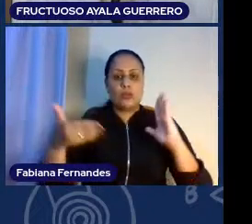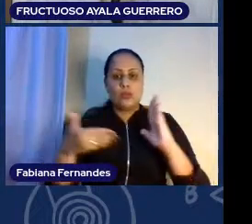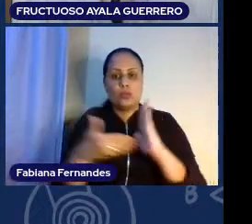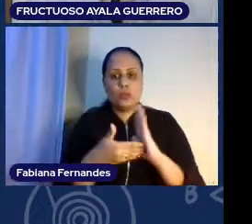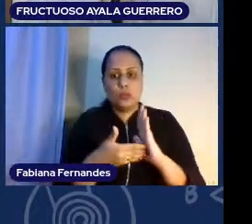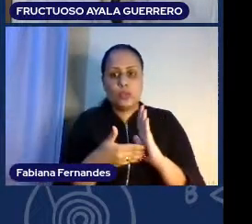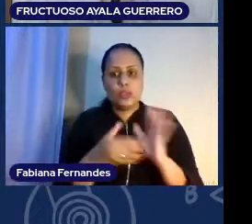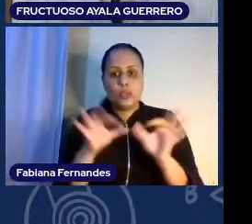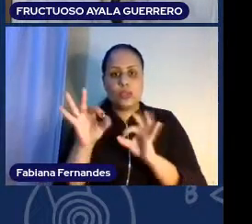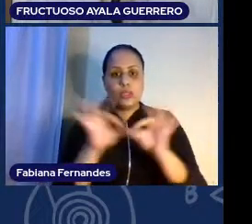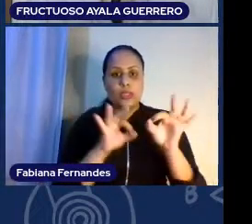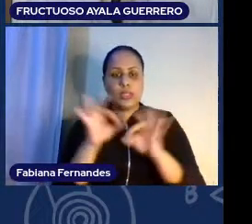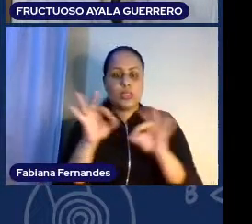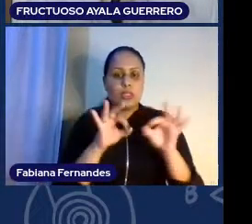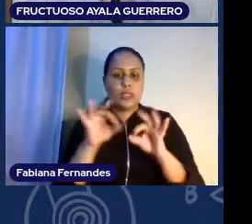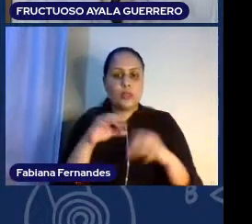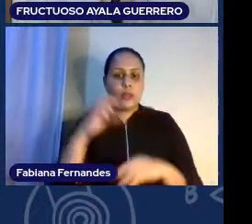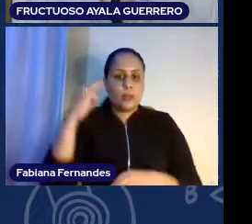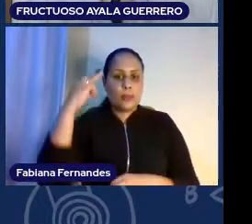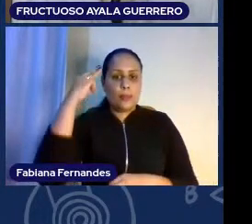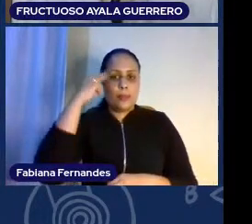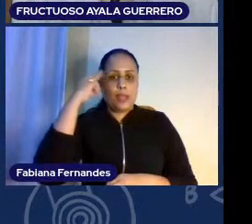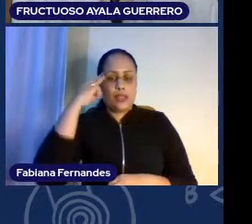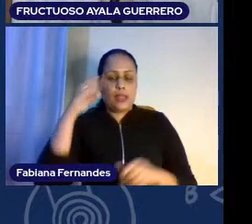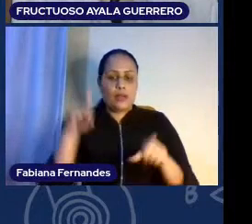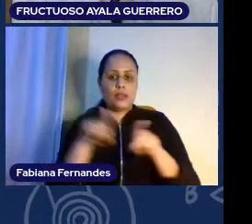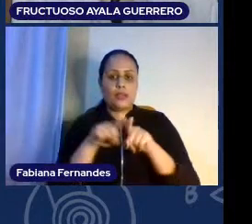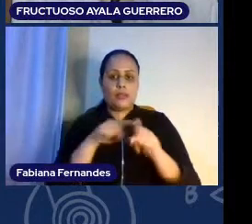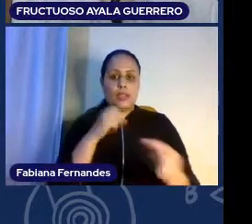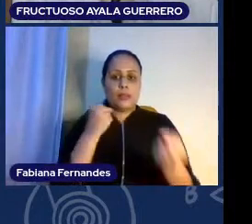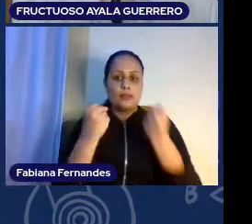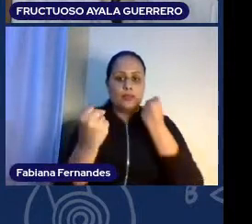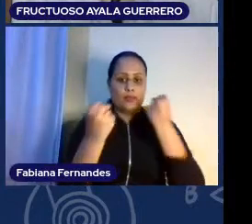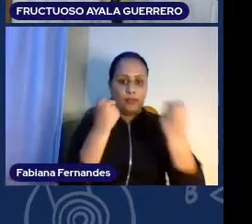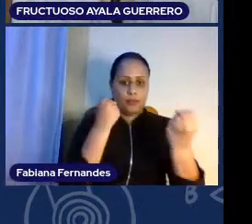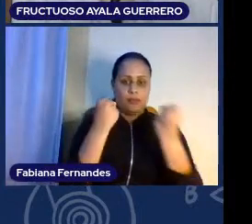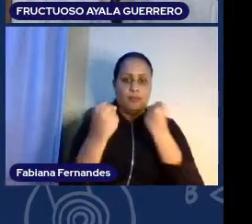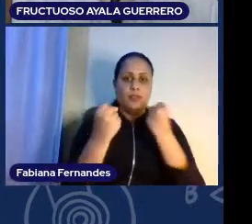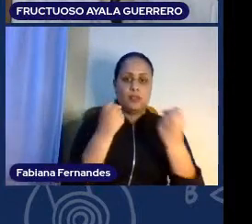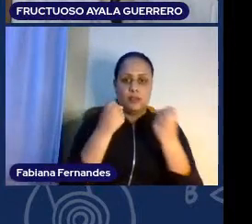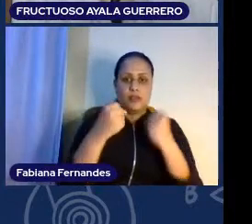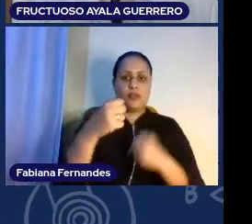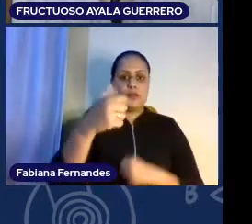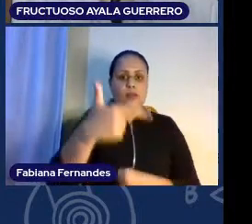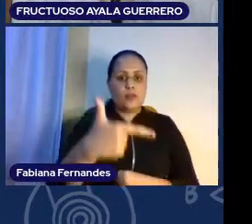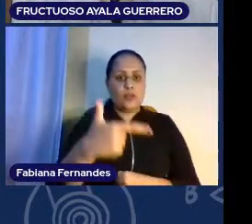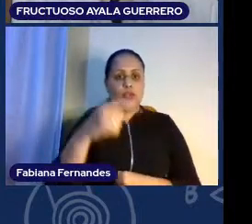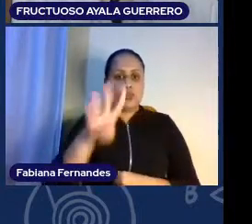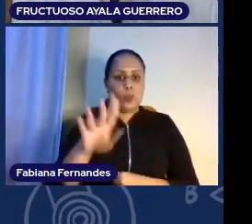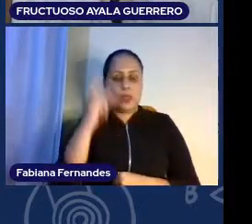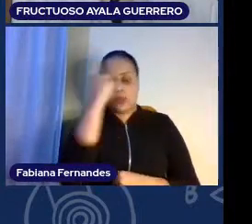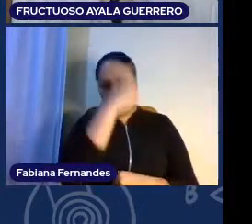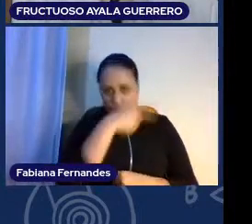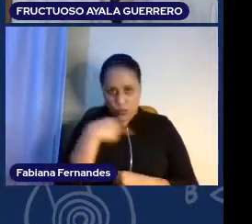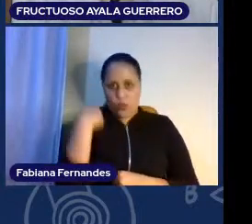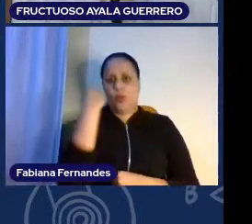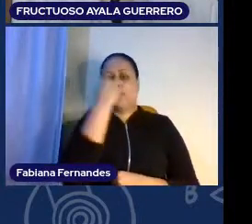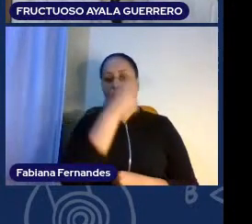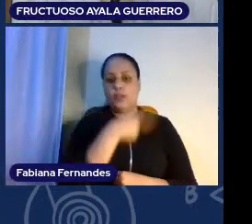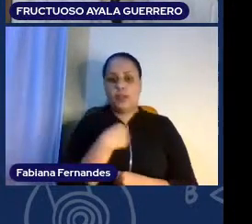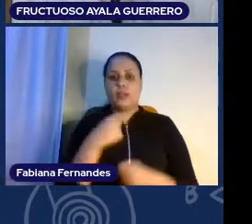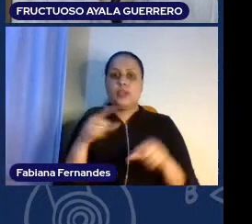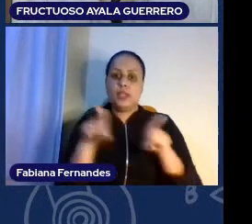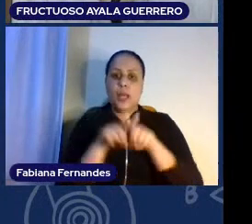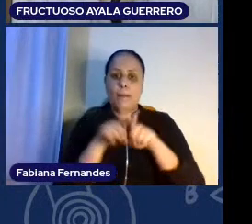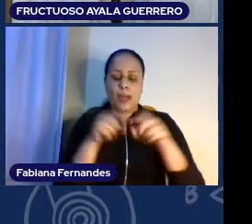mentales y físicas alrededor de las 24 horas del día. Y aquí notan en